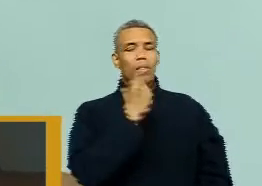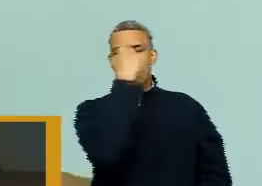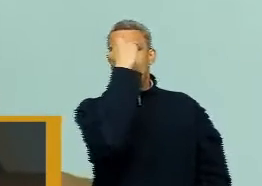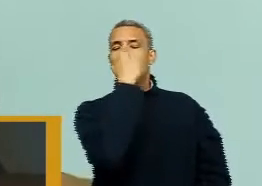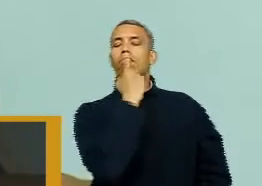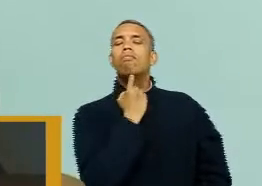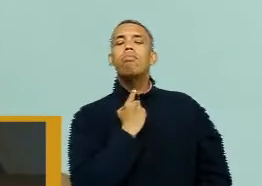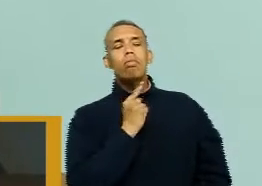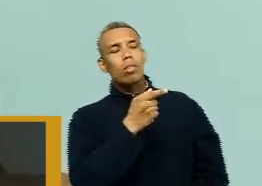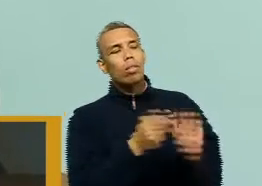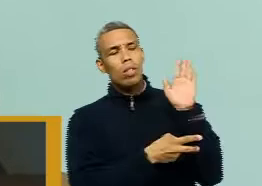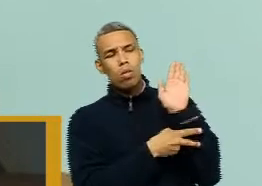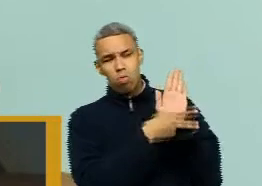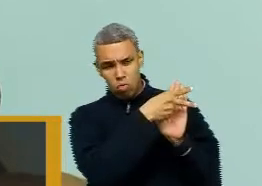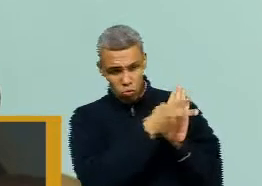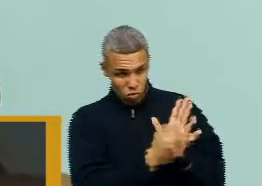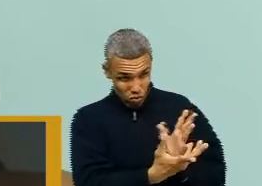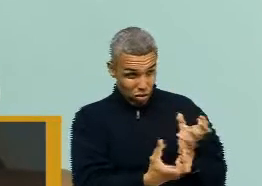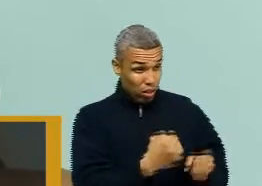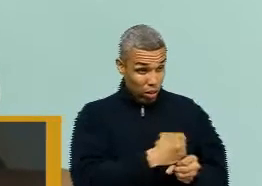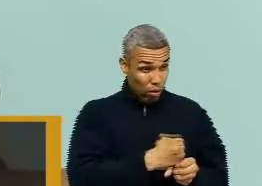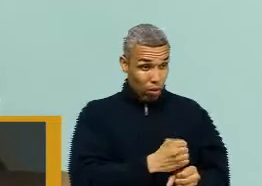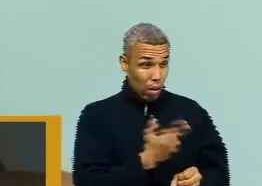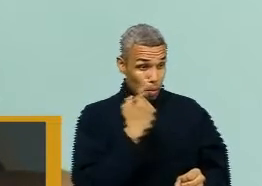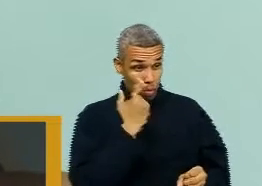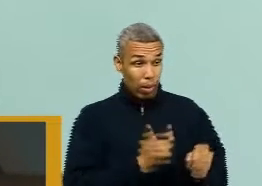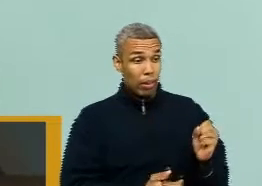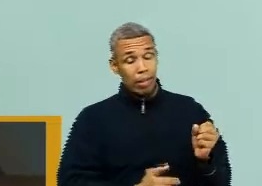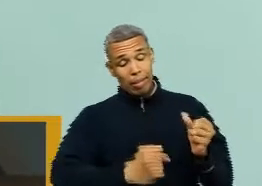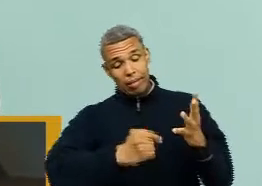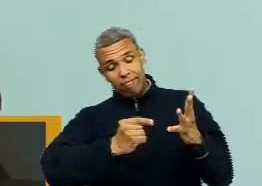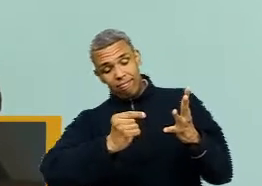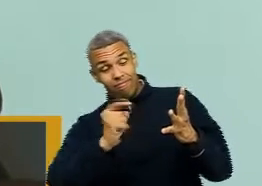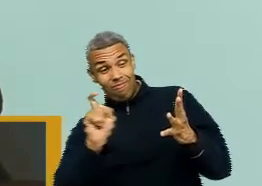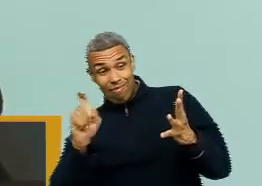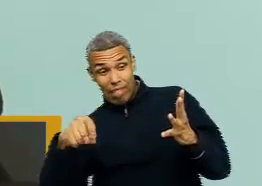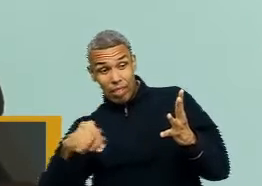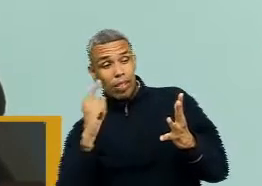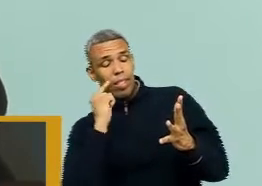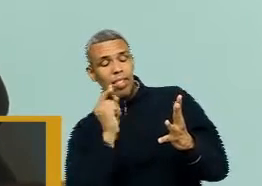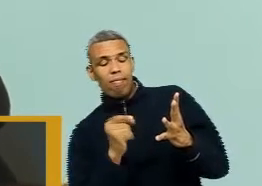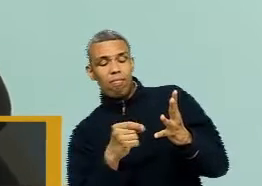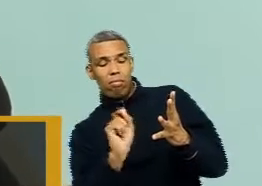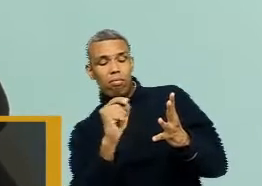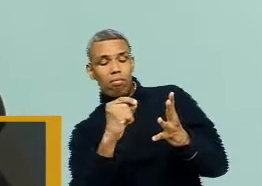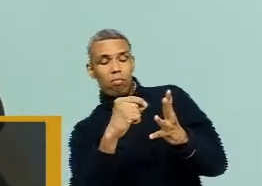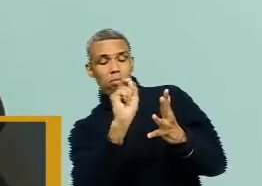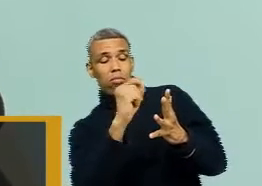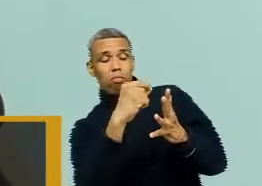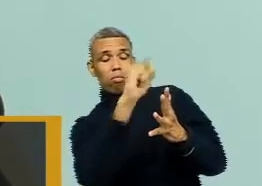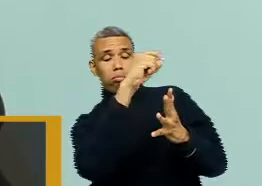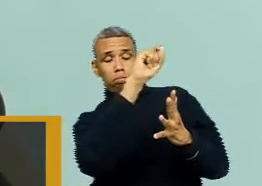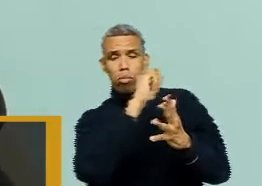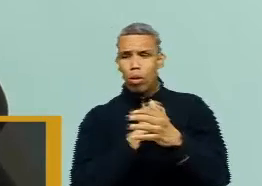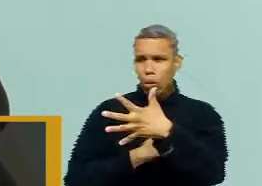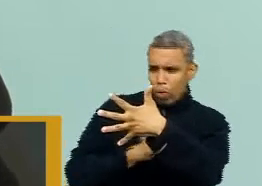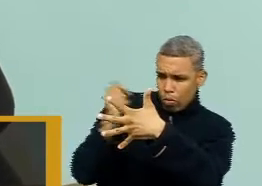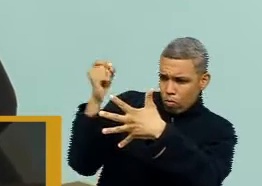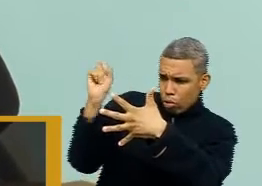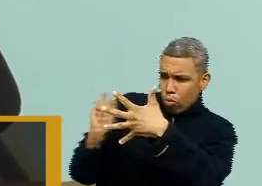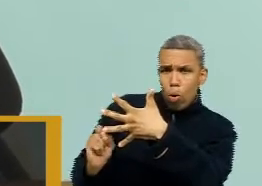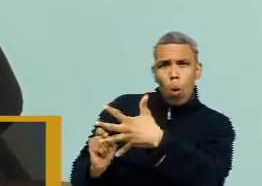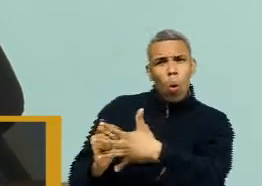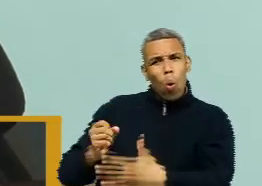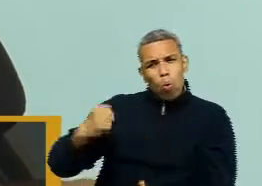líderes que somos los que somos terroristas, que estamos haciendo terrorismo. Y cuando eso es totalmente